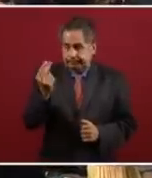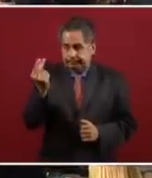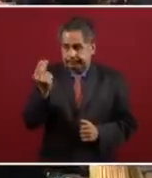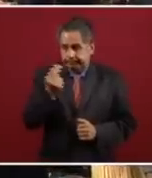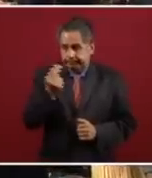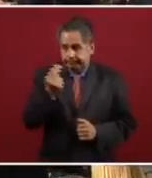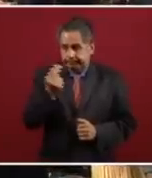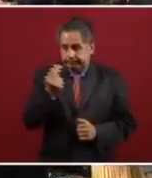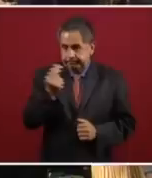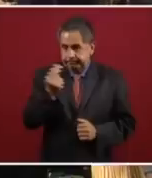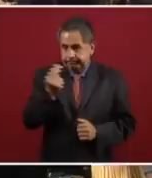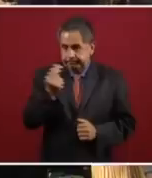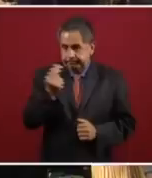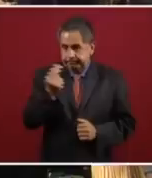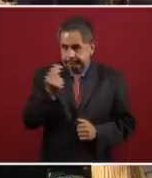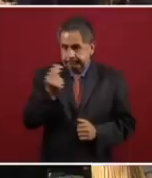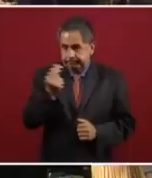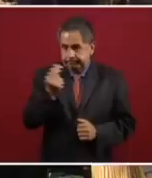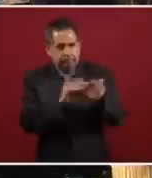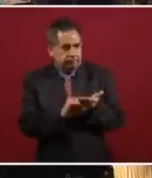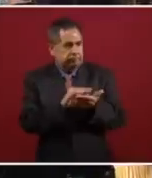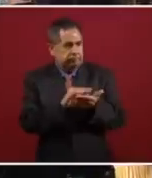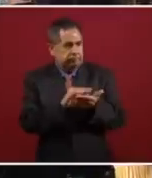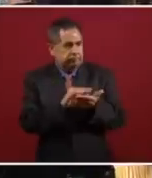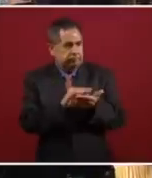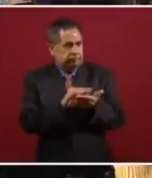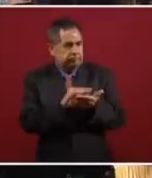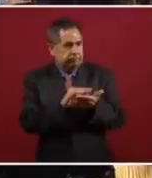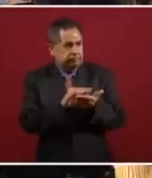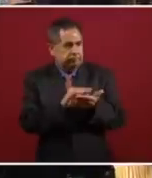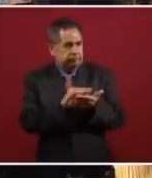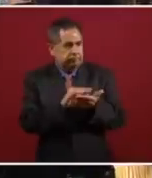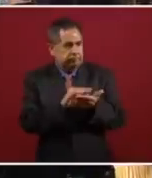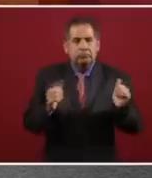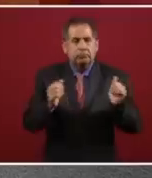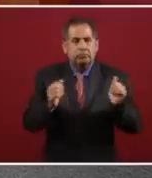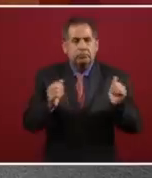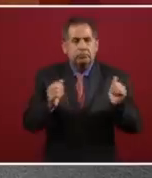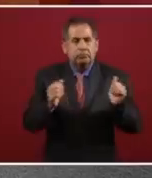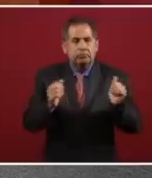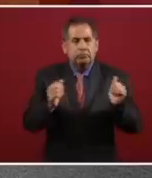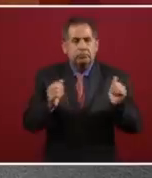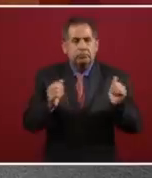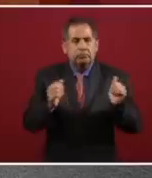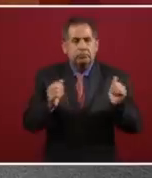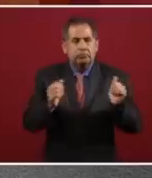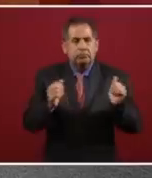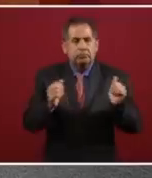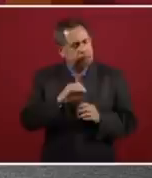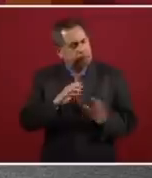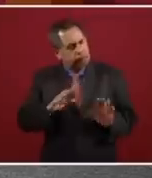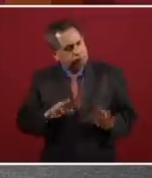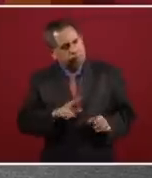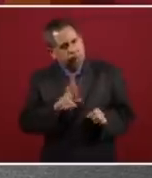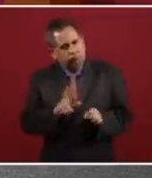necesitamos que haya negocios con ganancias razonables,